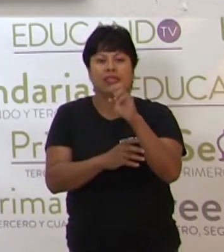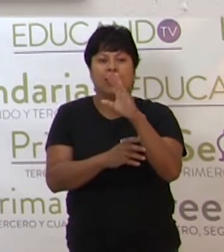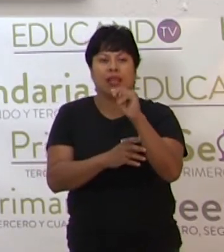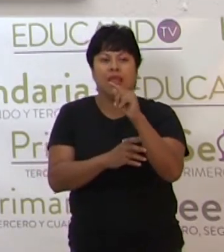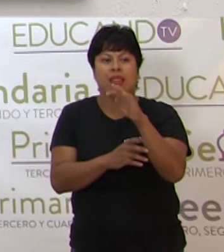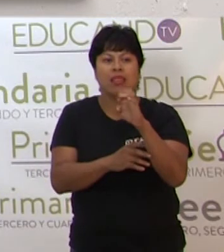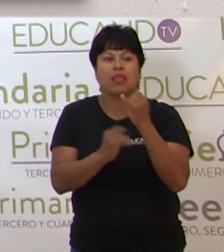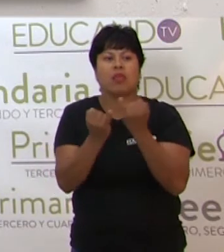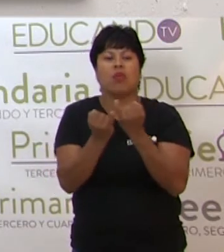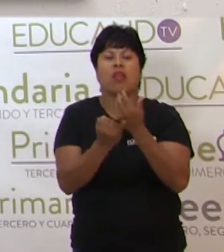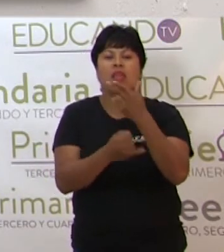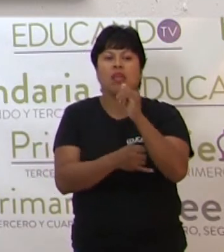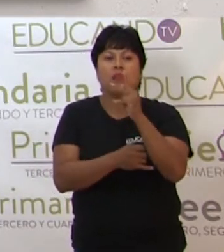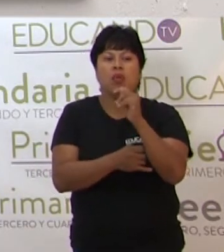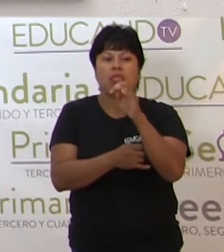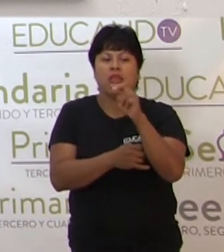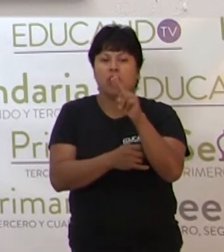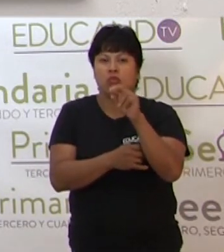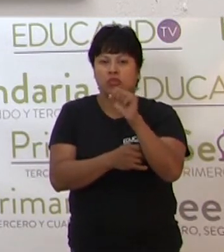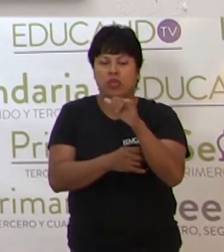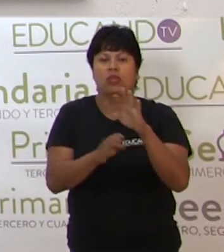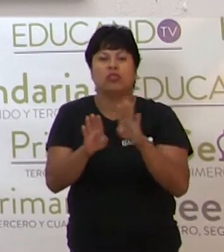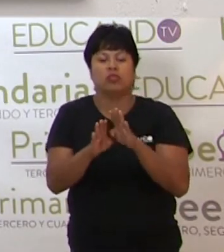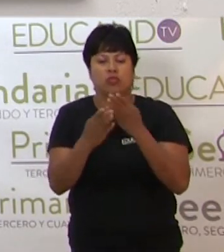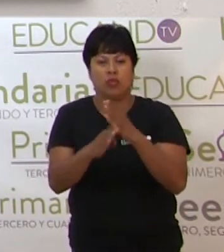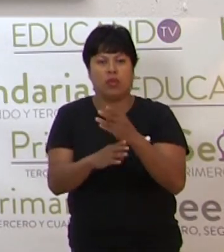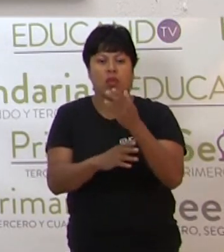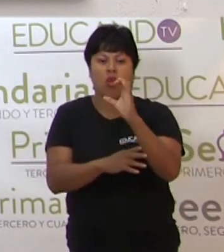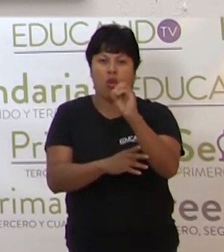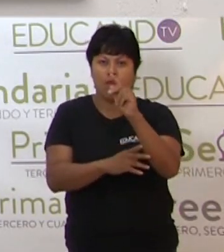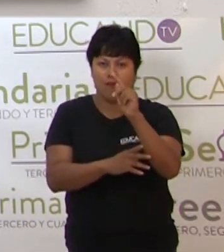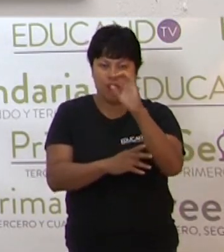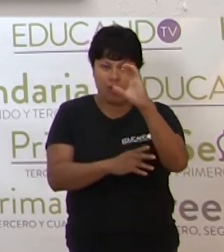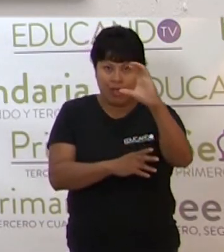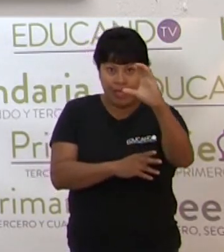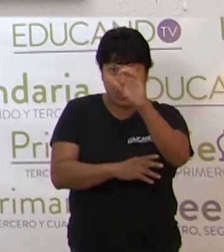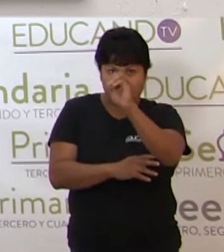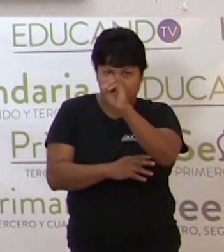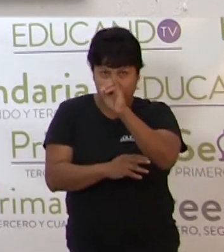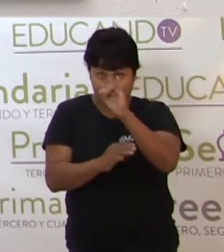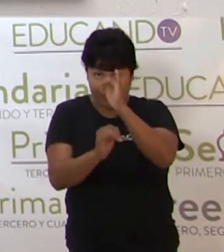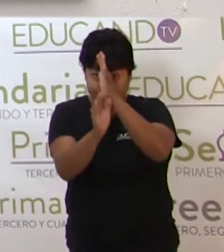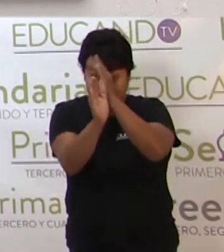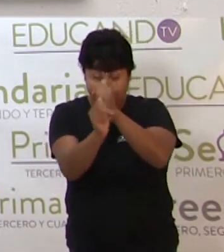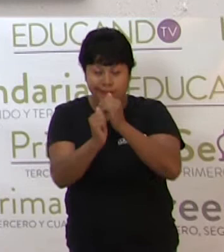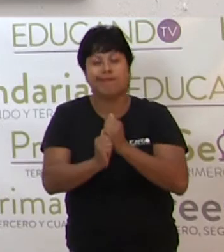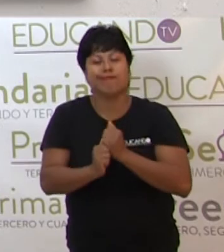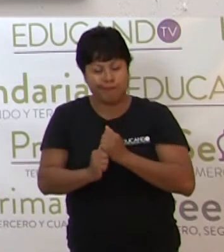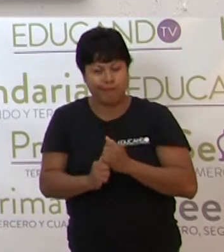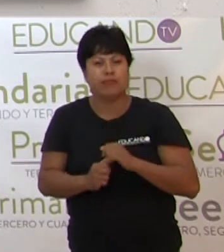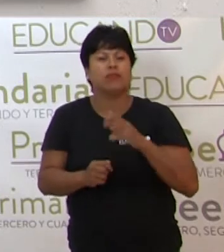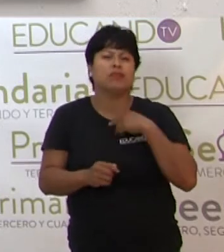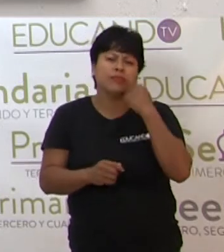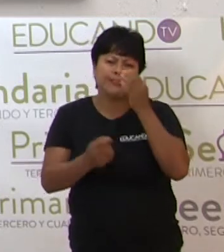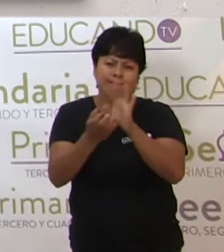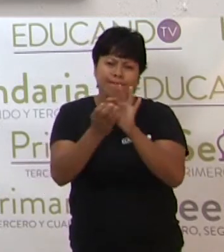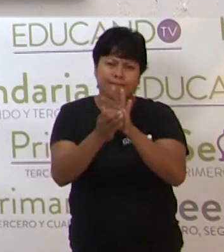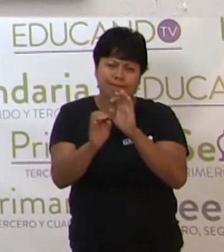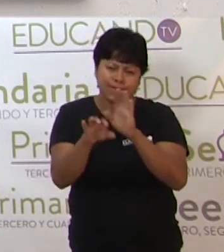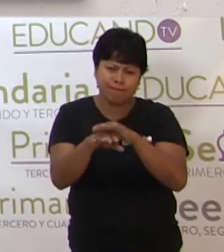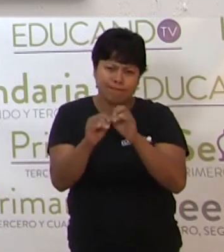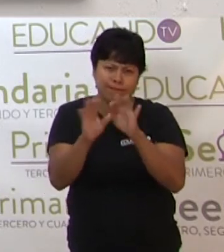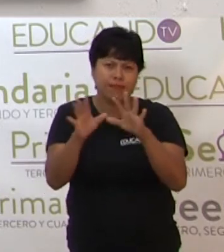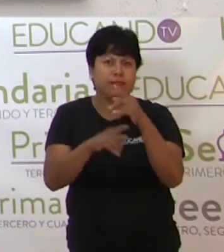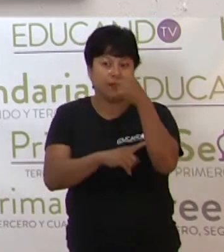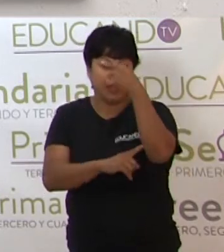cosecante igual a hipotenusa sobre cateto opuesto. ¿Estamos de acuerdo? Les aclaro, ¿sí?, que